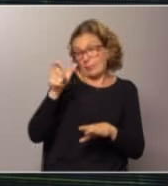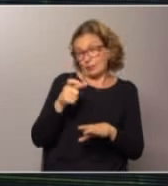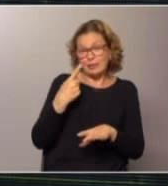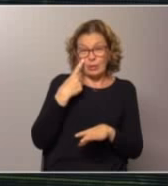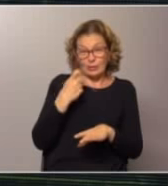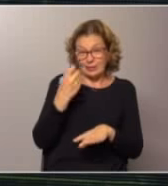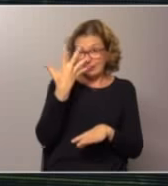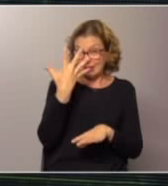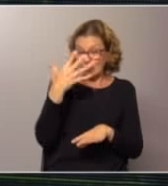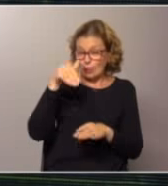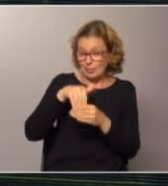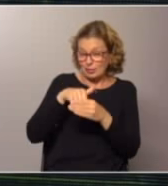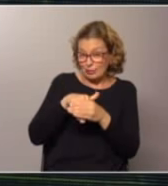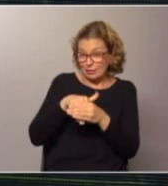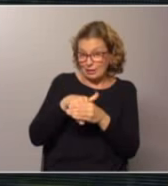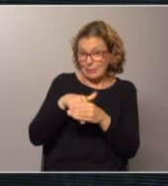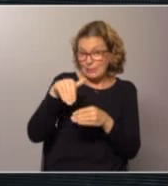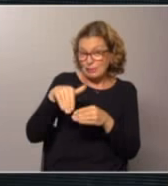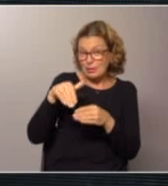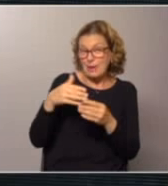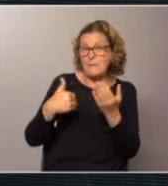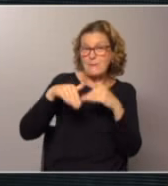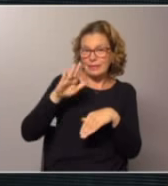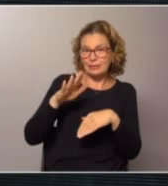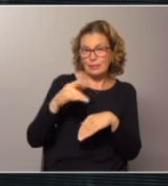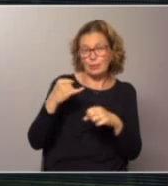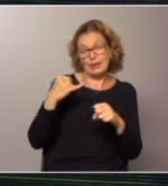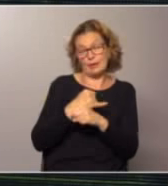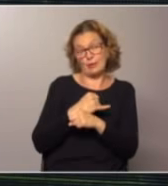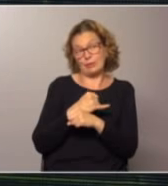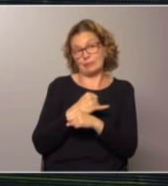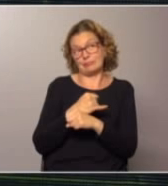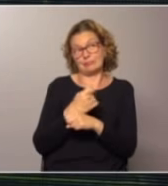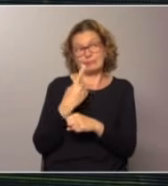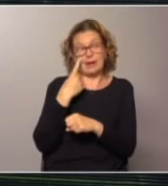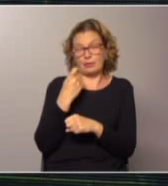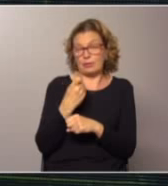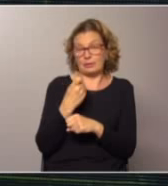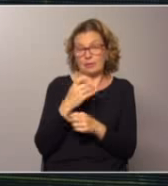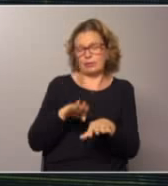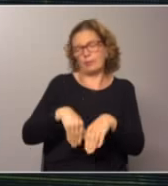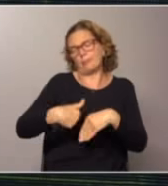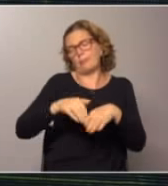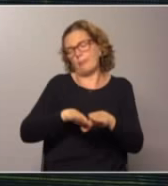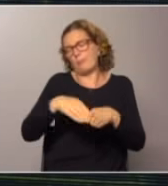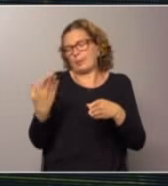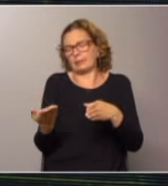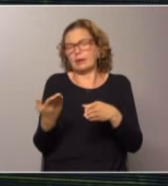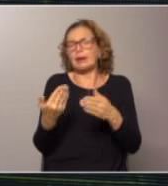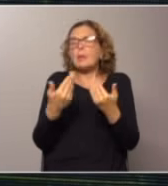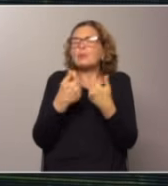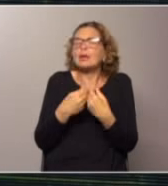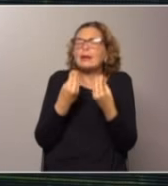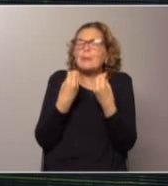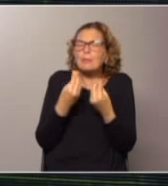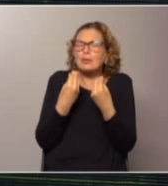cinco millones más no tener esto en cuenta es un error político enorme no no se puede pasar la página sino más hay que preguntarse